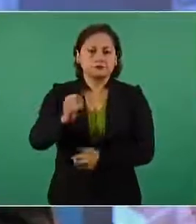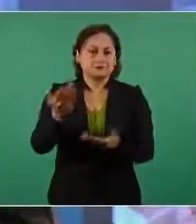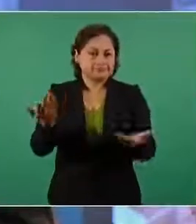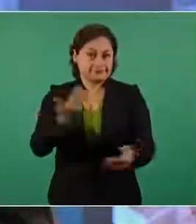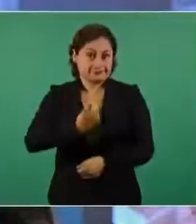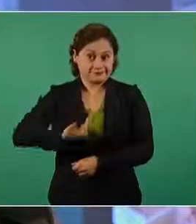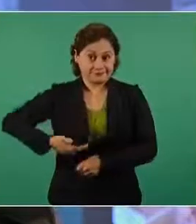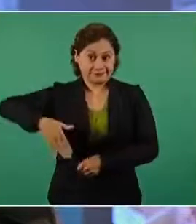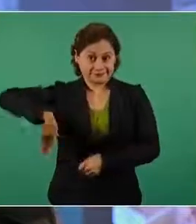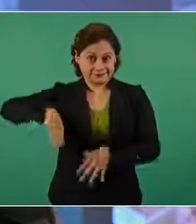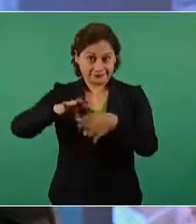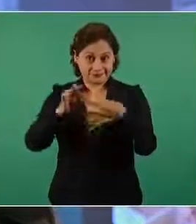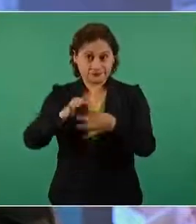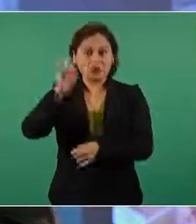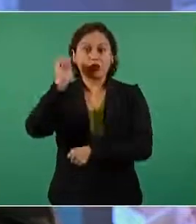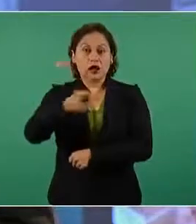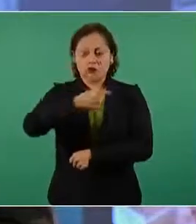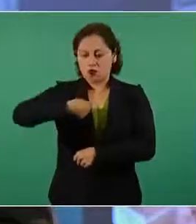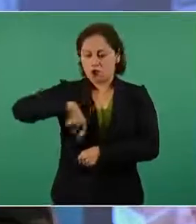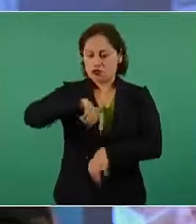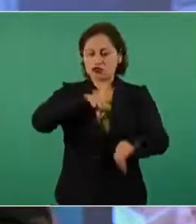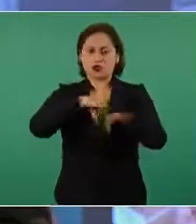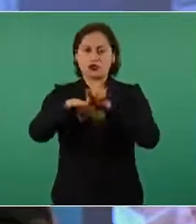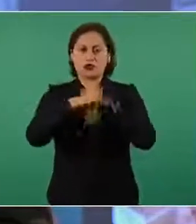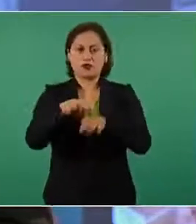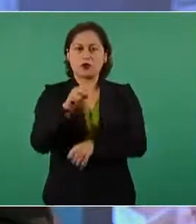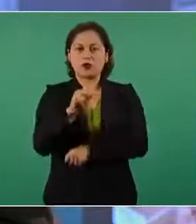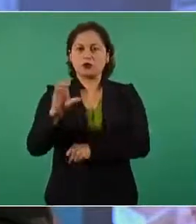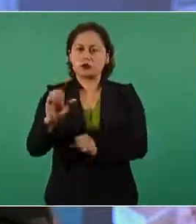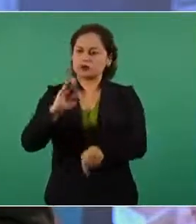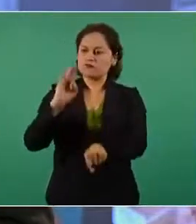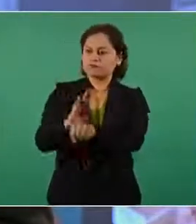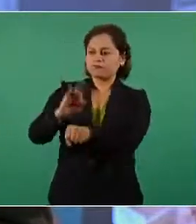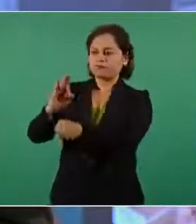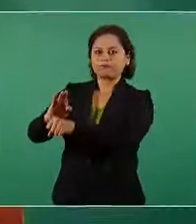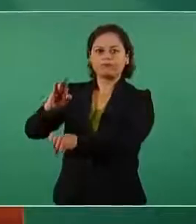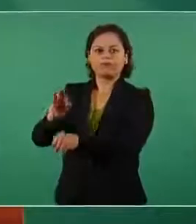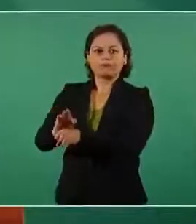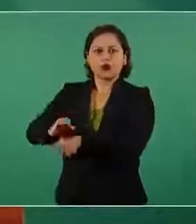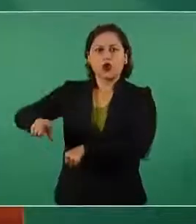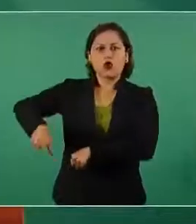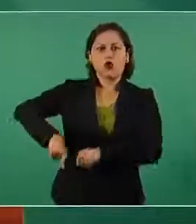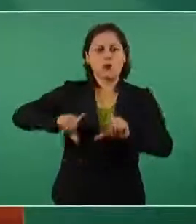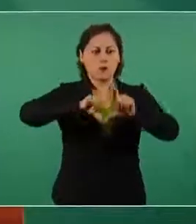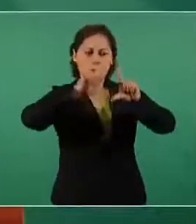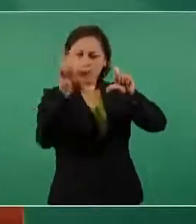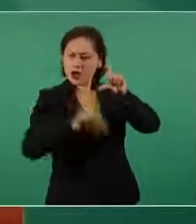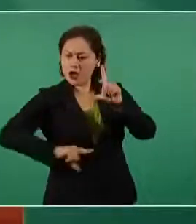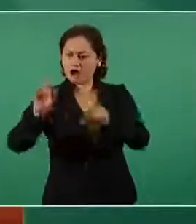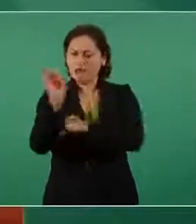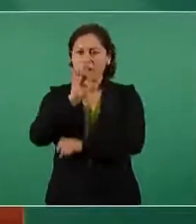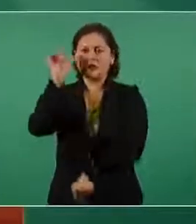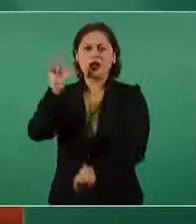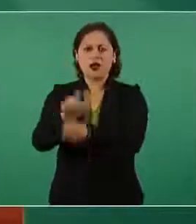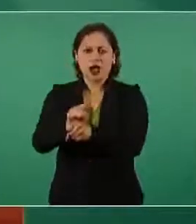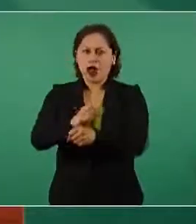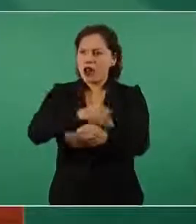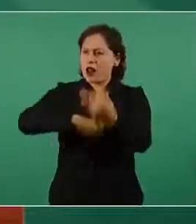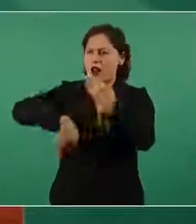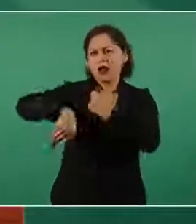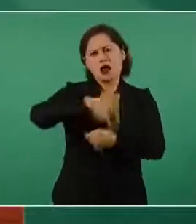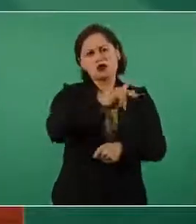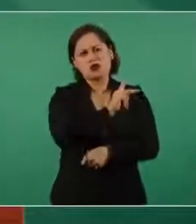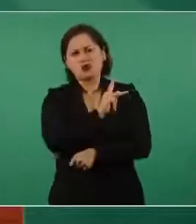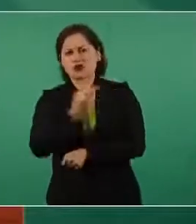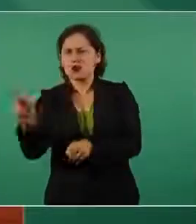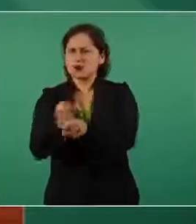trabajo de protección civil y de coordinación en todo el gobierno federal, porque no hay una sola instancia que se quede afuera, de alguna